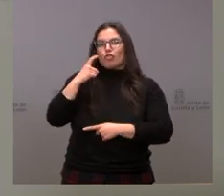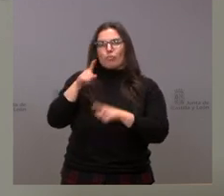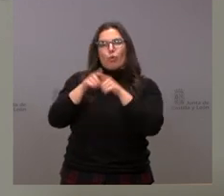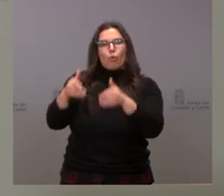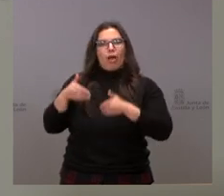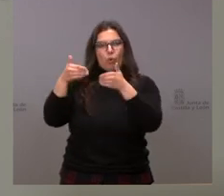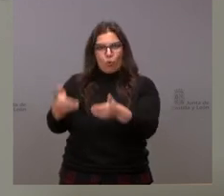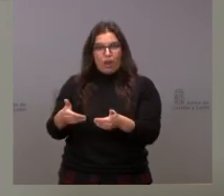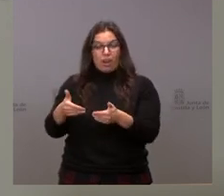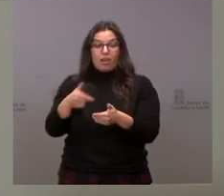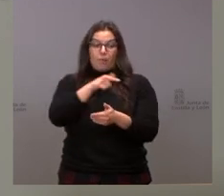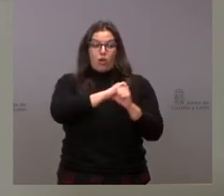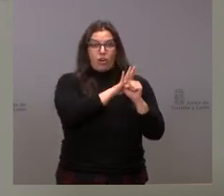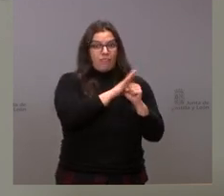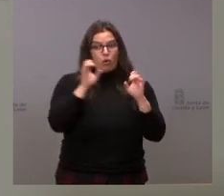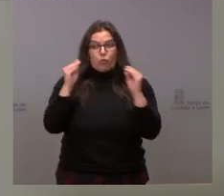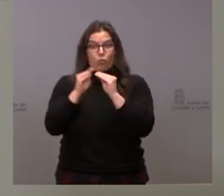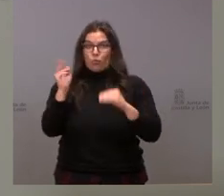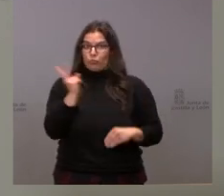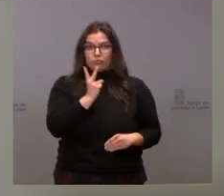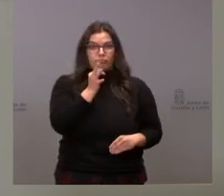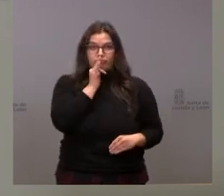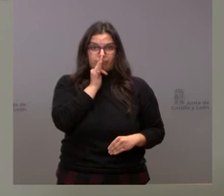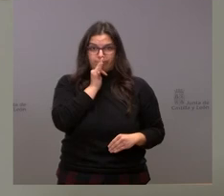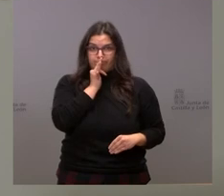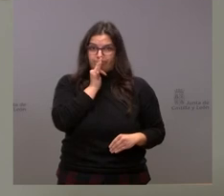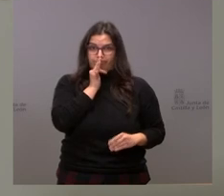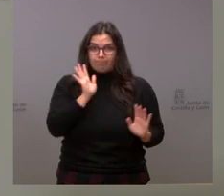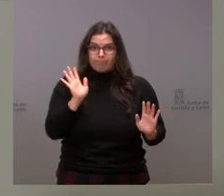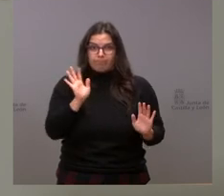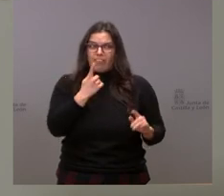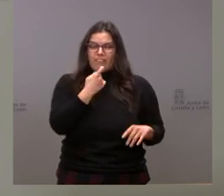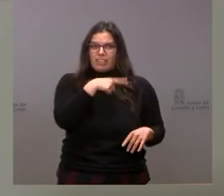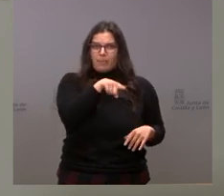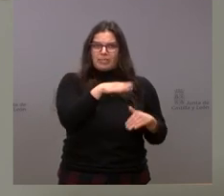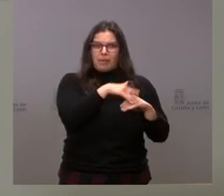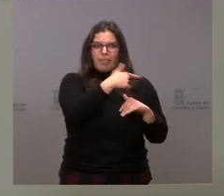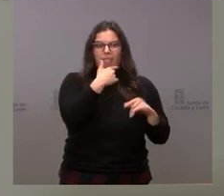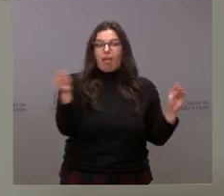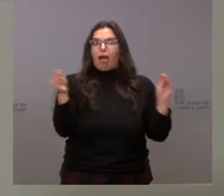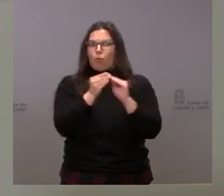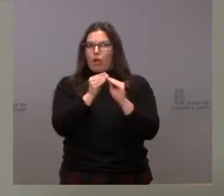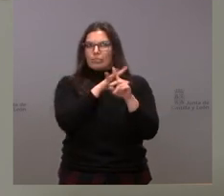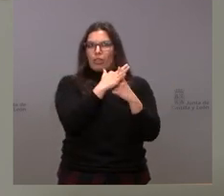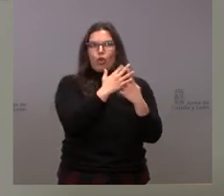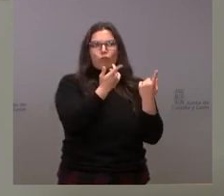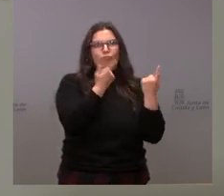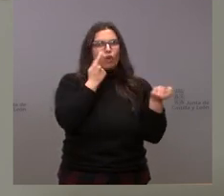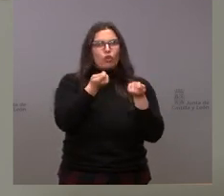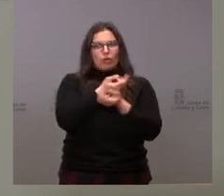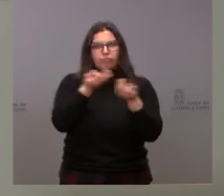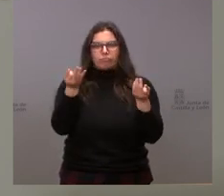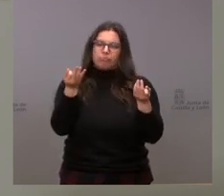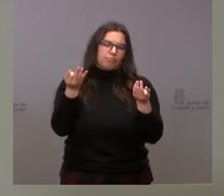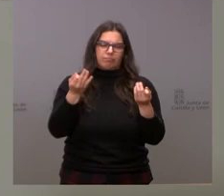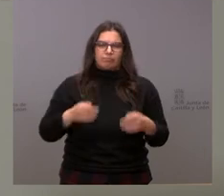que es una anemia en este momento todavía queda quedan meses para poder decir que estamos en una situación absolutamente endémica y no